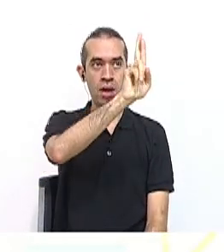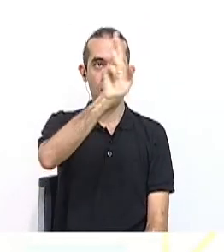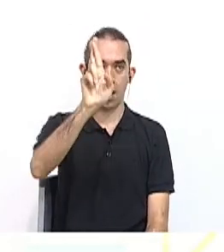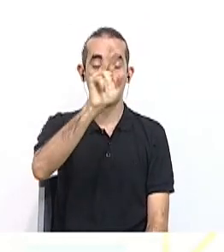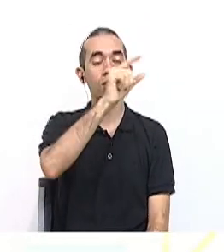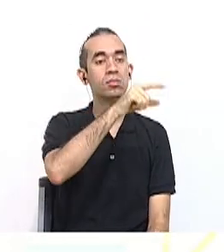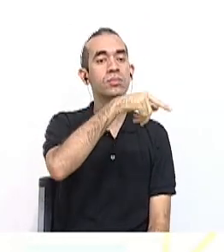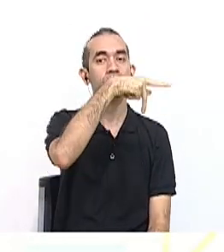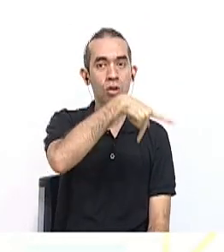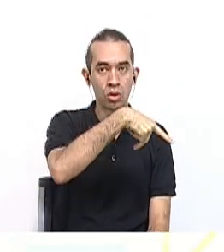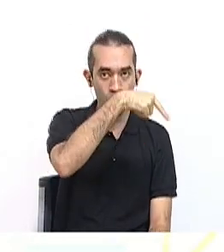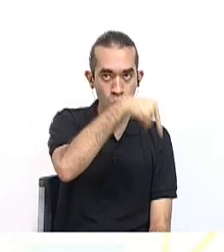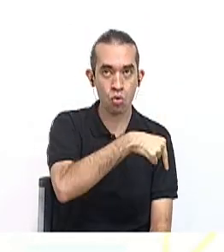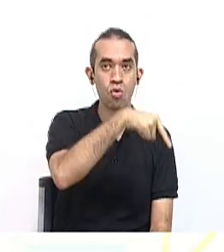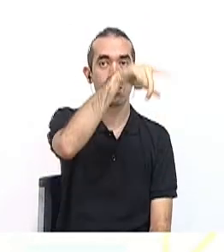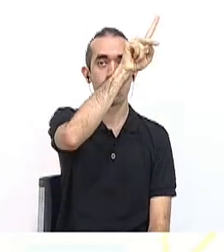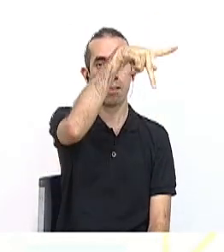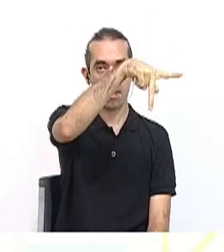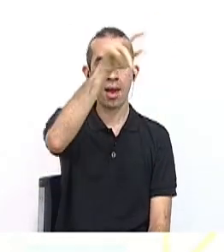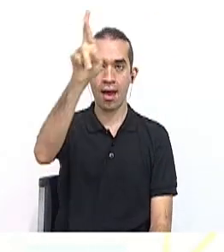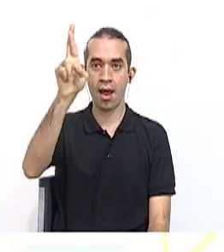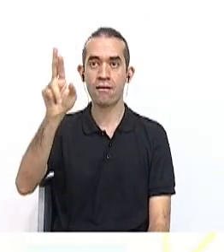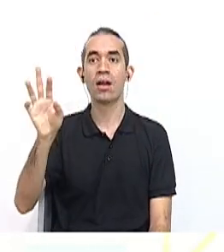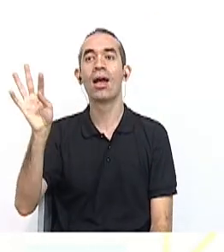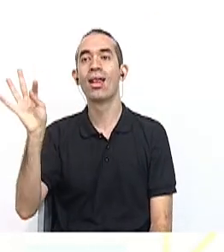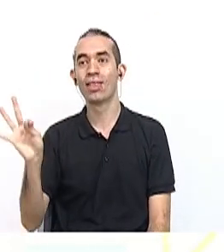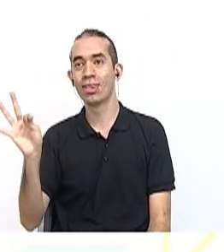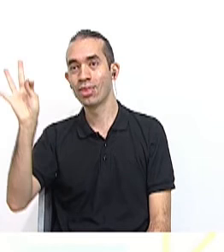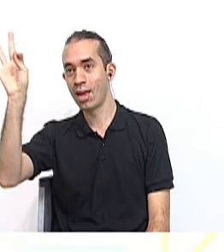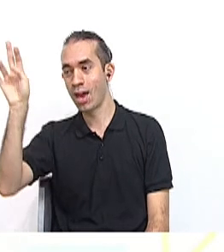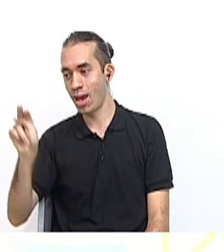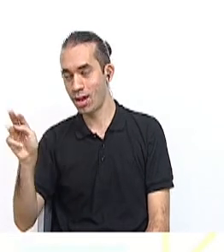congruente al triángulo TNM por el criterio